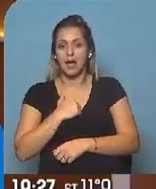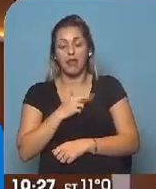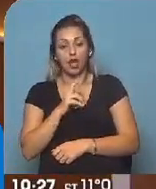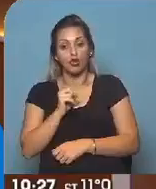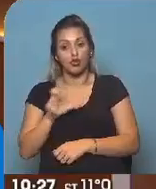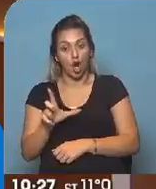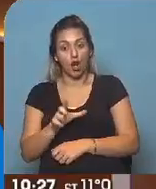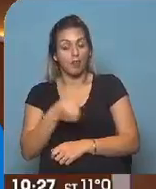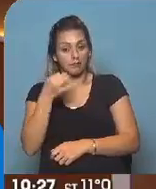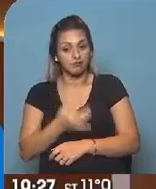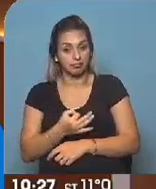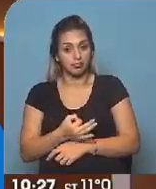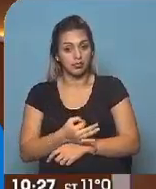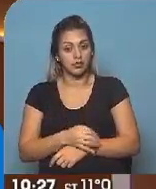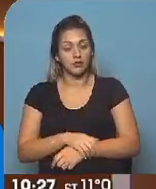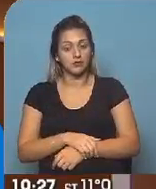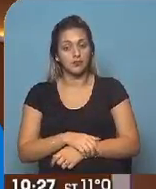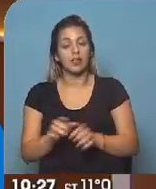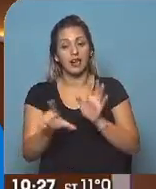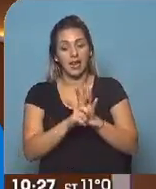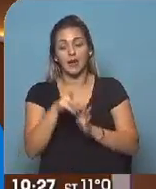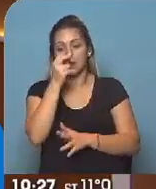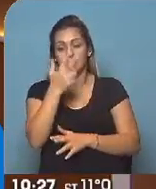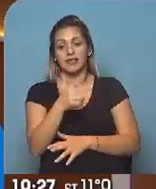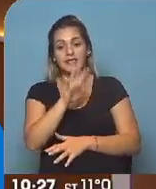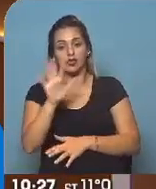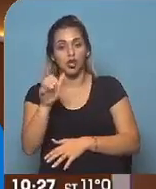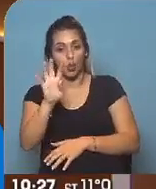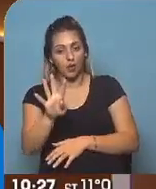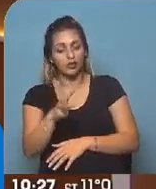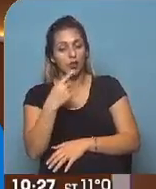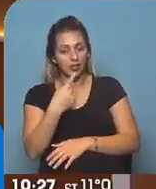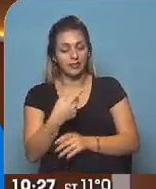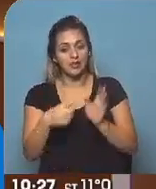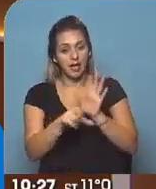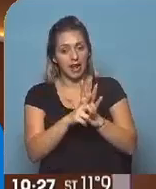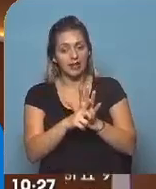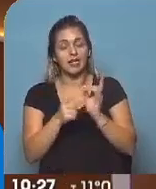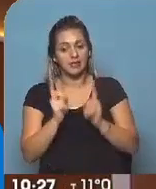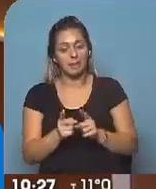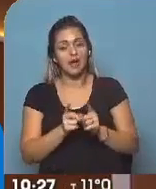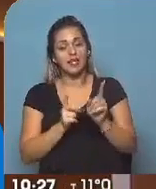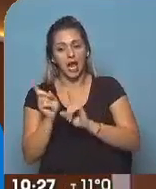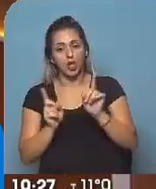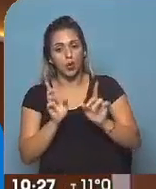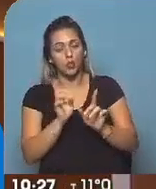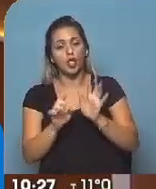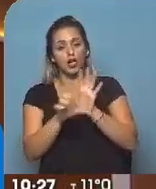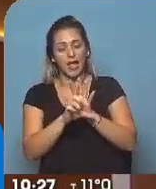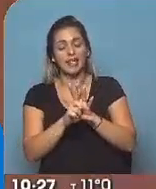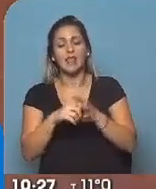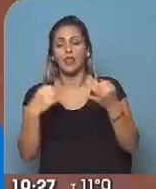que está especificado ya sea en la ley 23554 y también al amparo de algunas cuestiones en la ley de